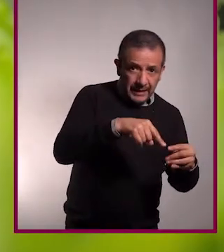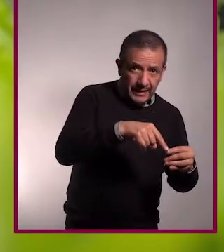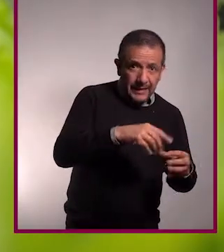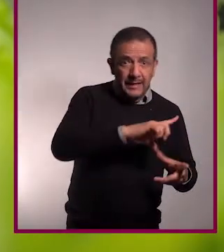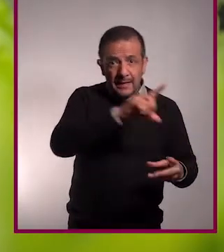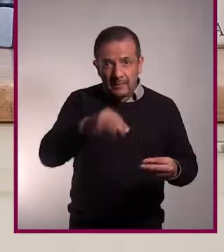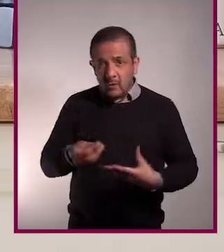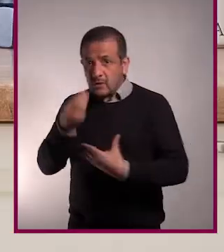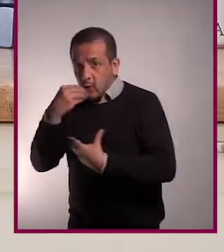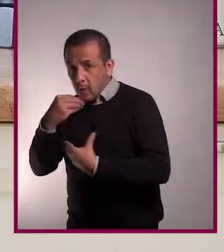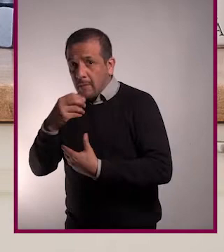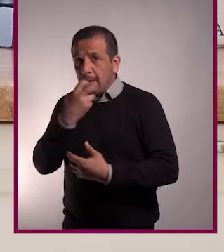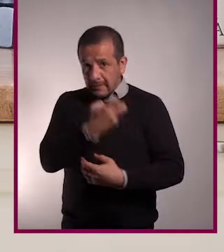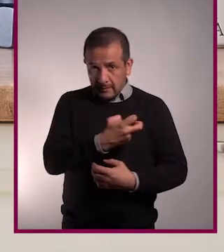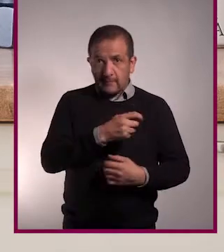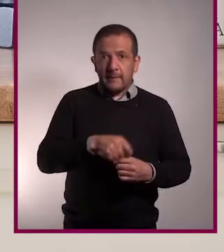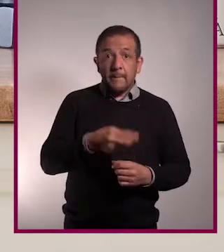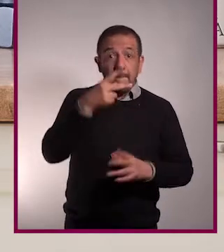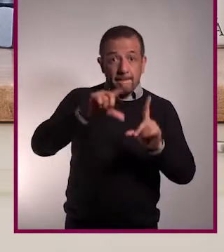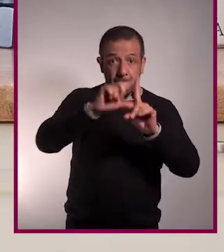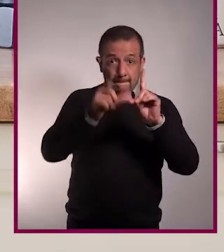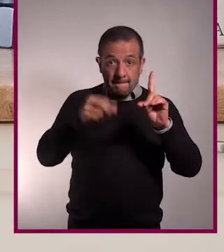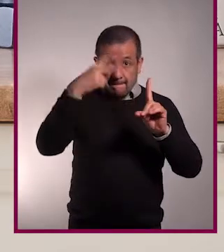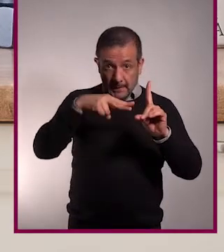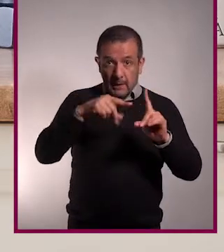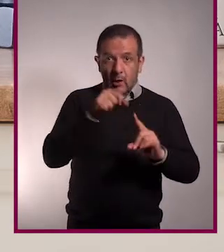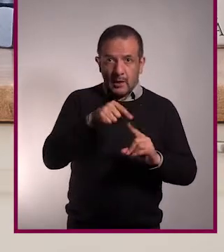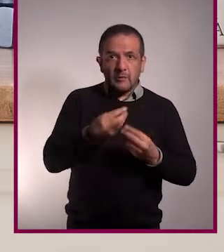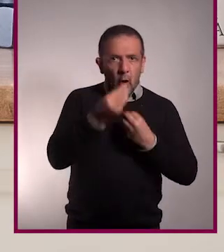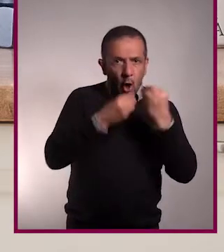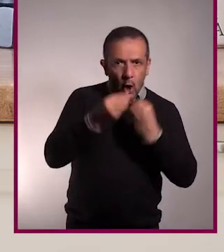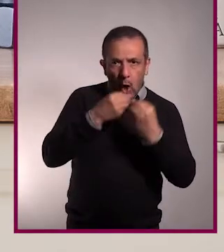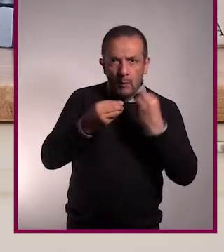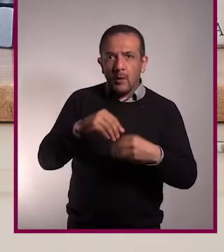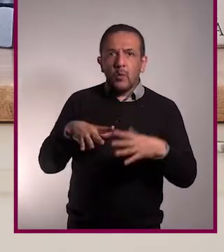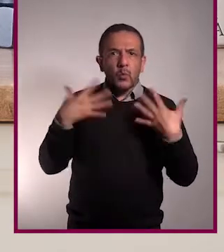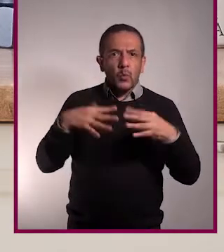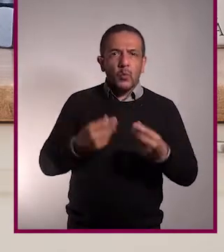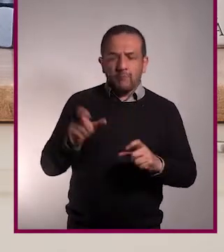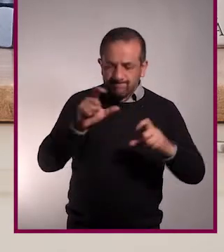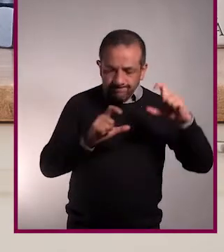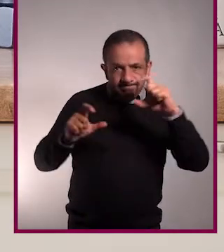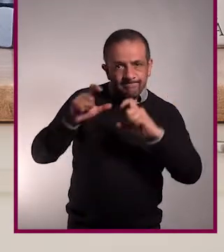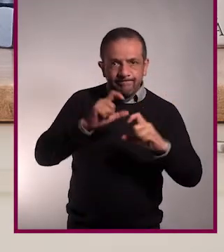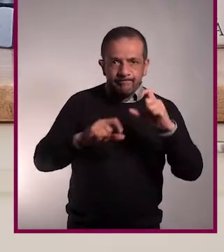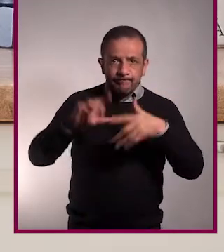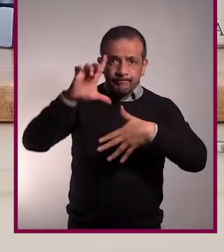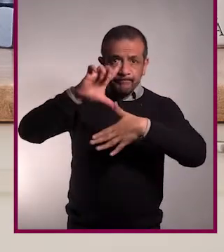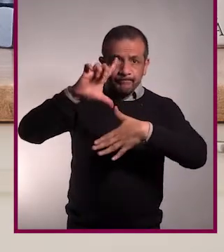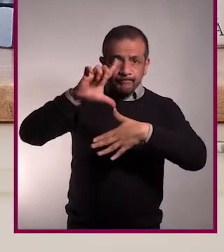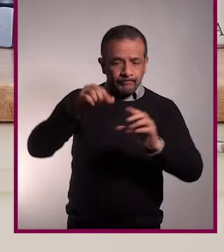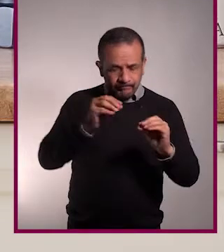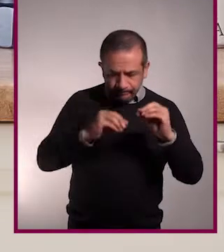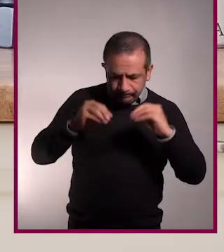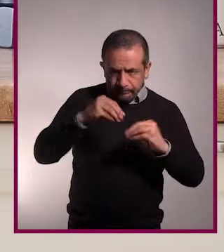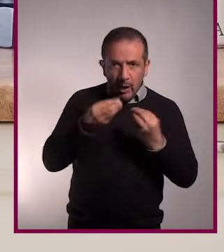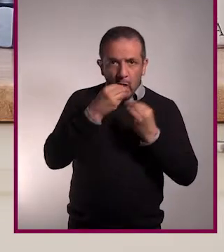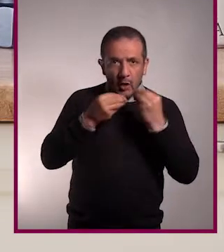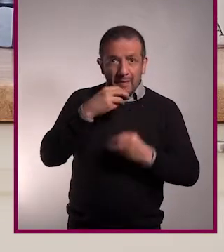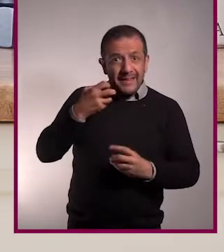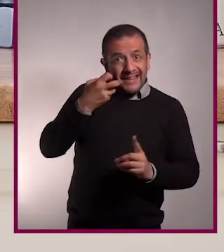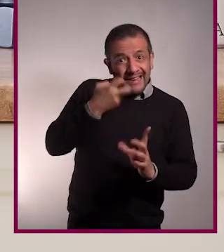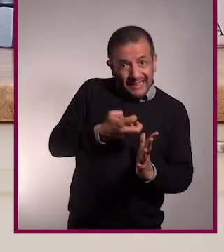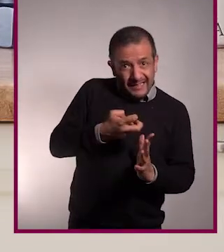podamos consumir. México es el principal consumidor de alimentos ultraprocesados de América Latina y esto se ha convertido